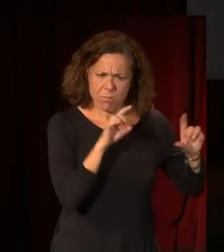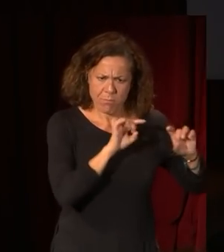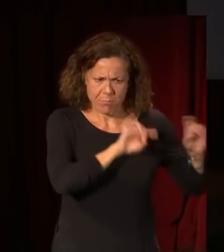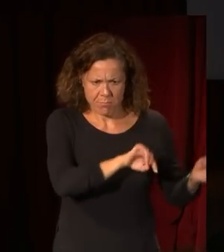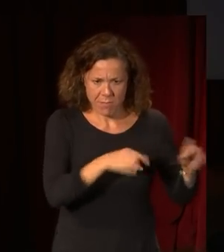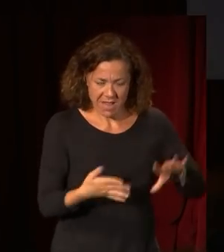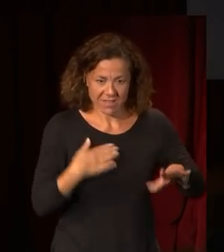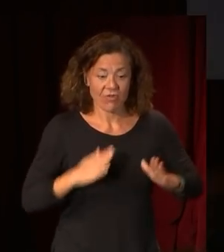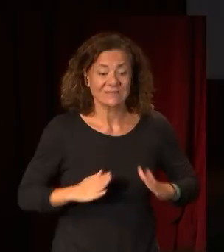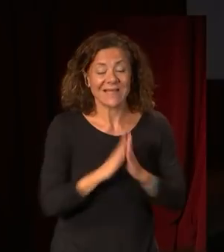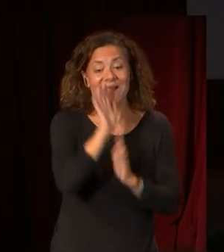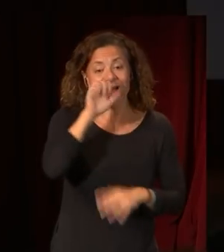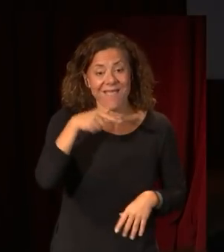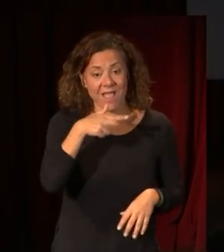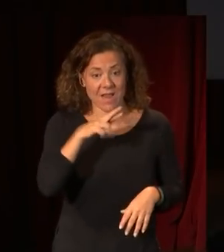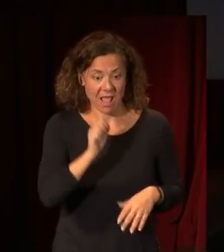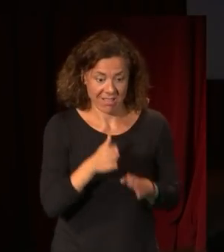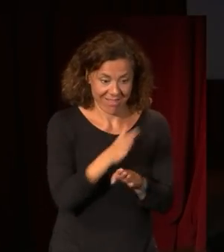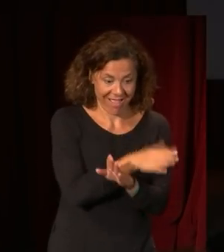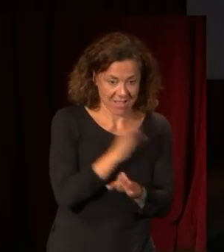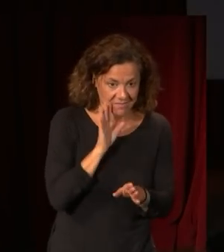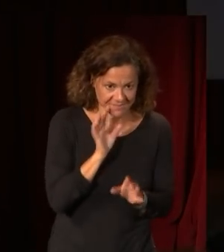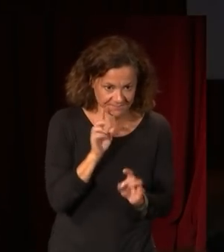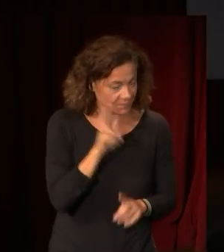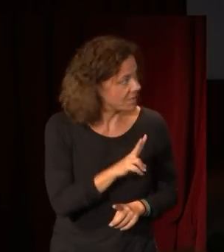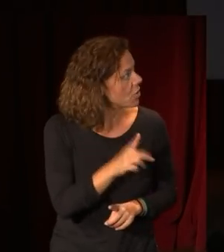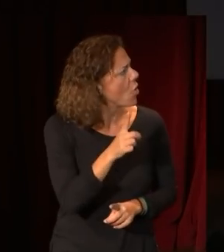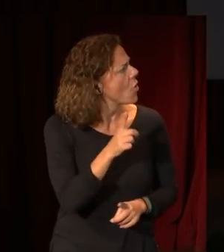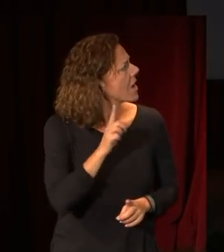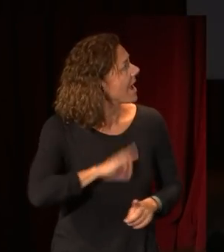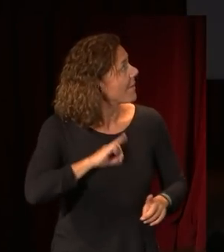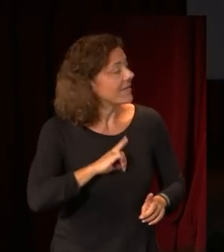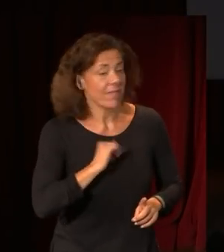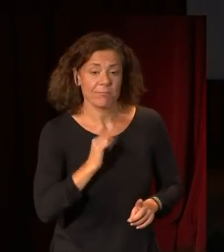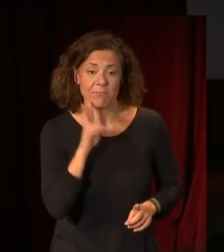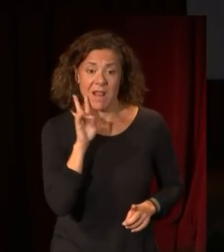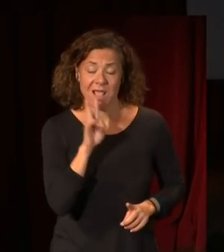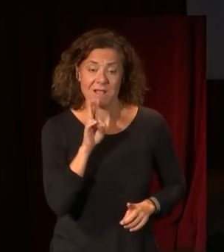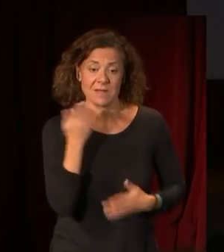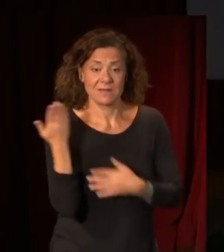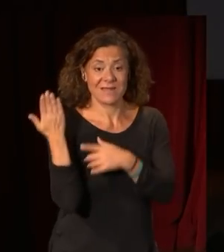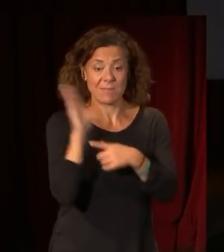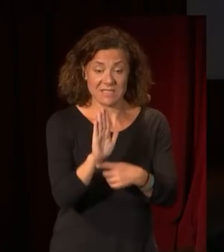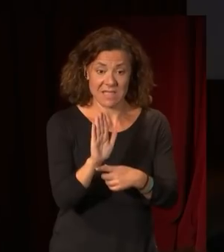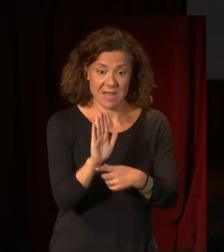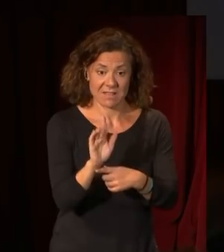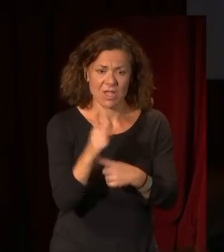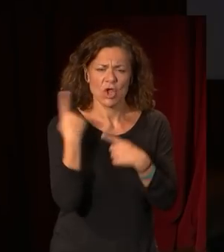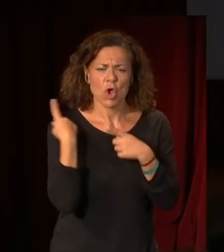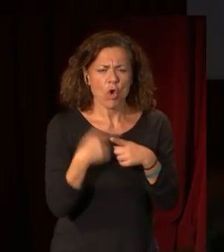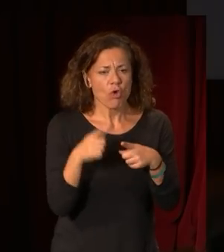la santa engracia que hemos visto antes o la capacidad de bermejo en este caso para representar a partir de elementos